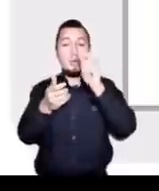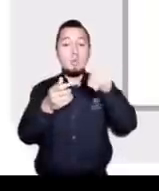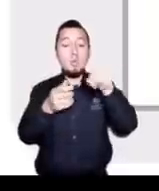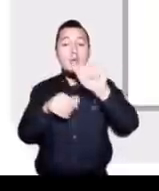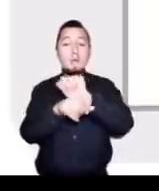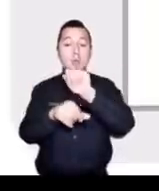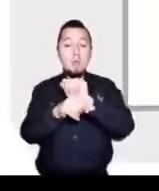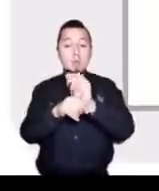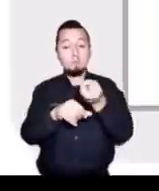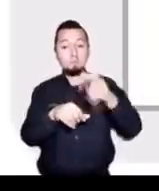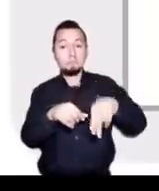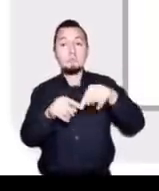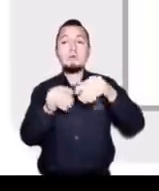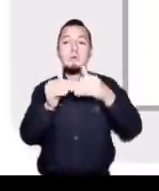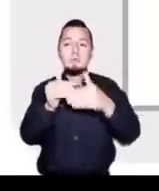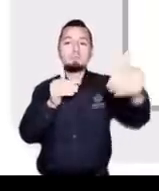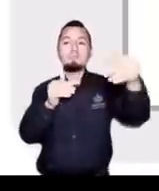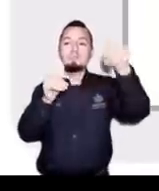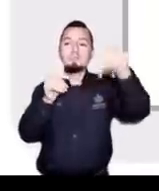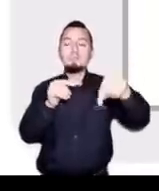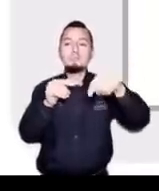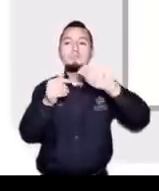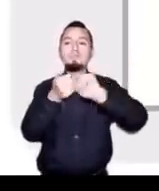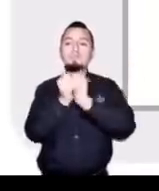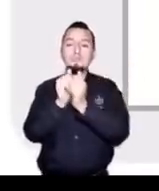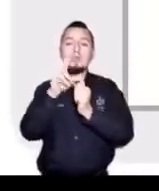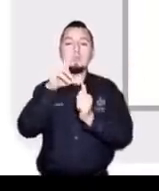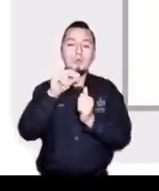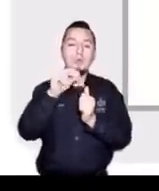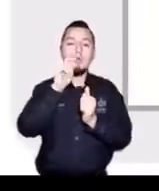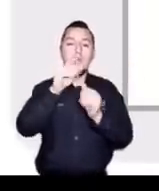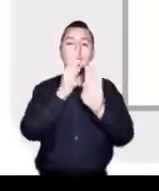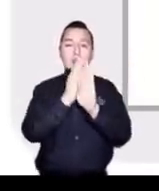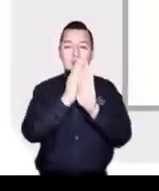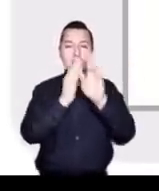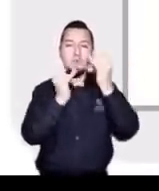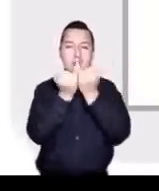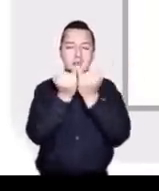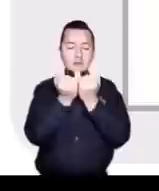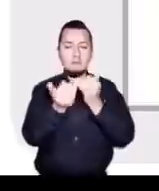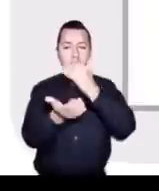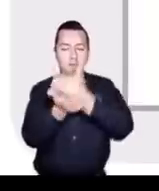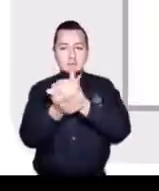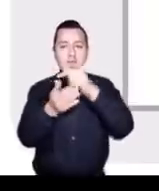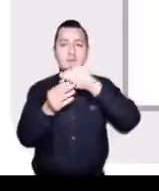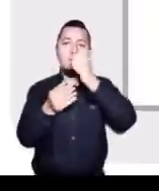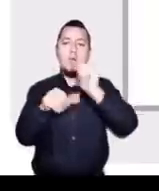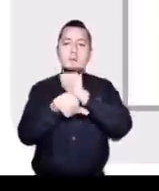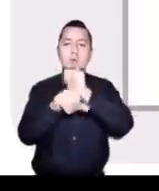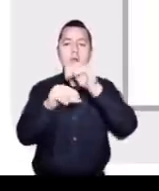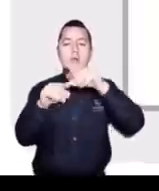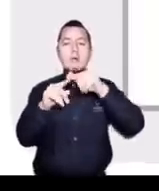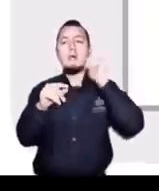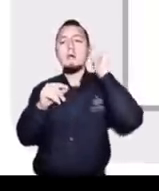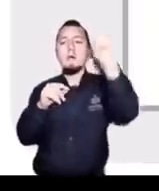convencionales, ya sean alimentadoras o no, con la estación. También que permita el cruce